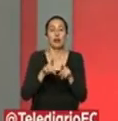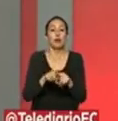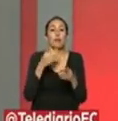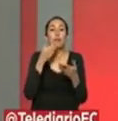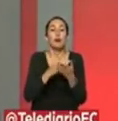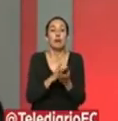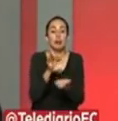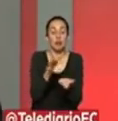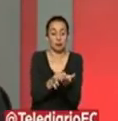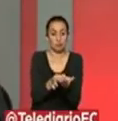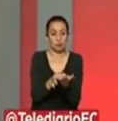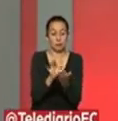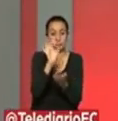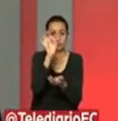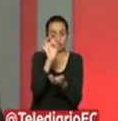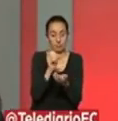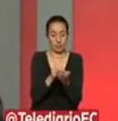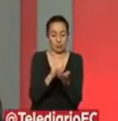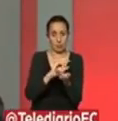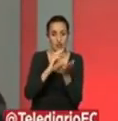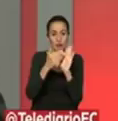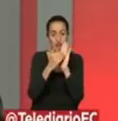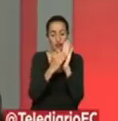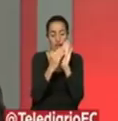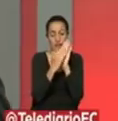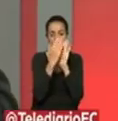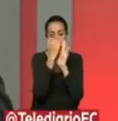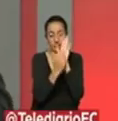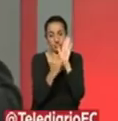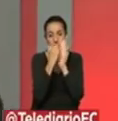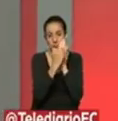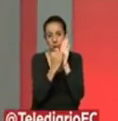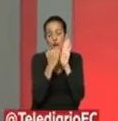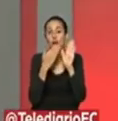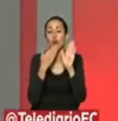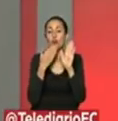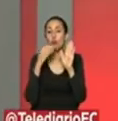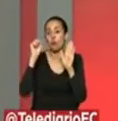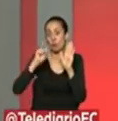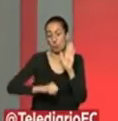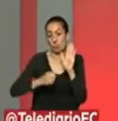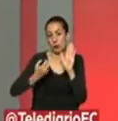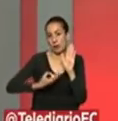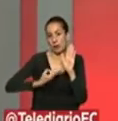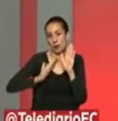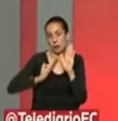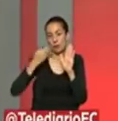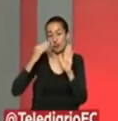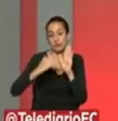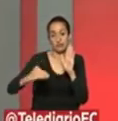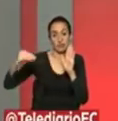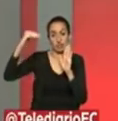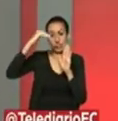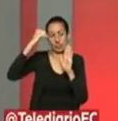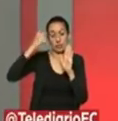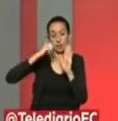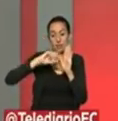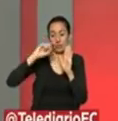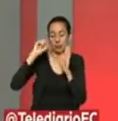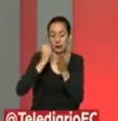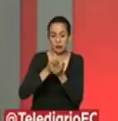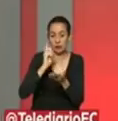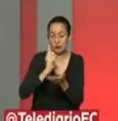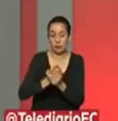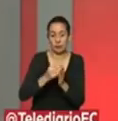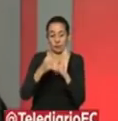Toda moneda tiene dos caras. La una cara de la moneda es aquella que se vivió pretéritamente en el sentido de que de arriba se daba la orden y aquel